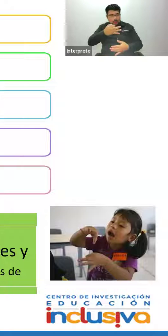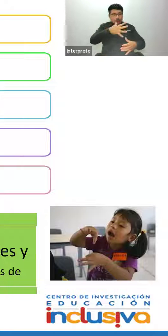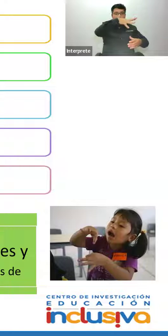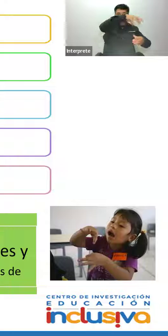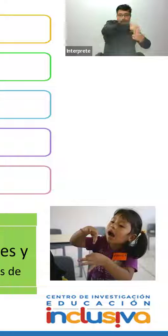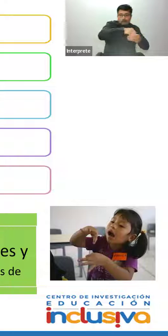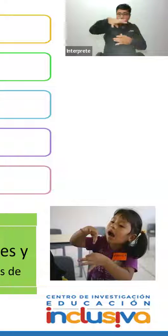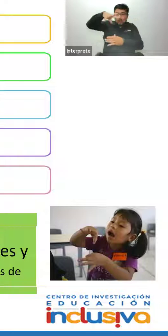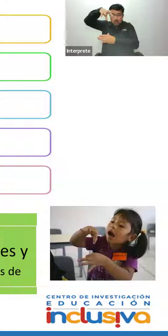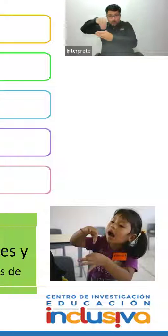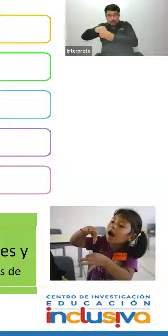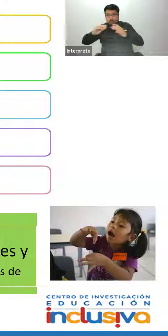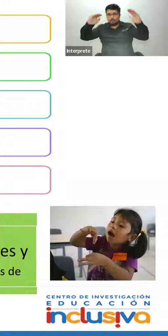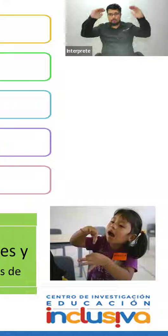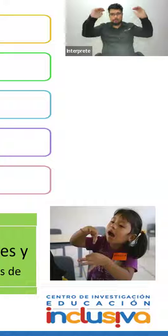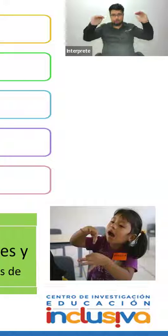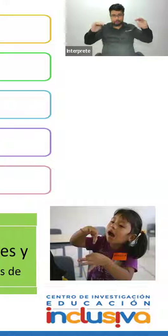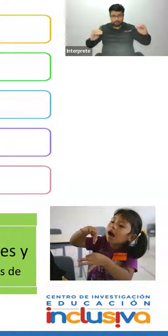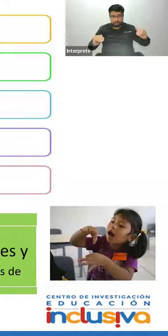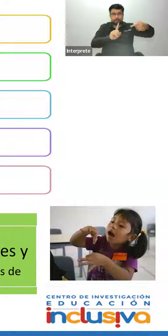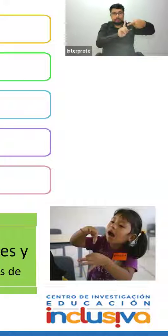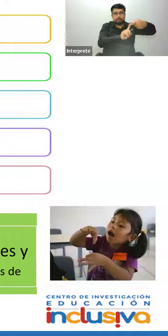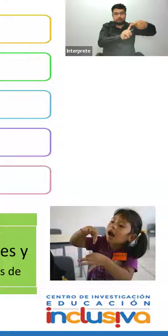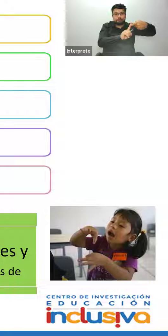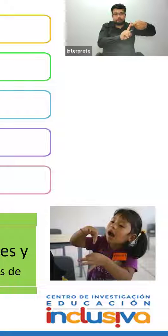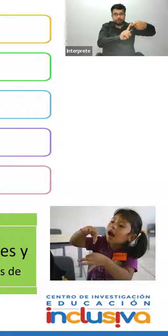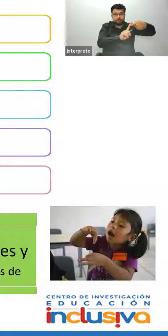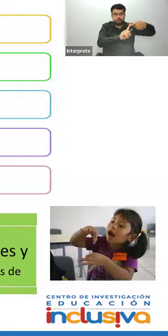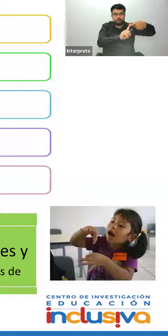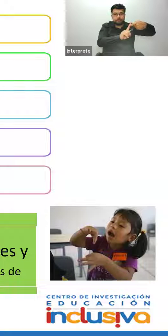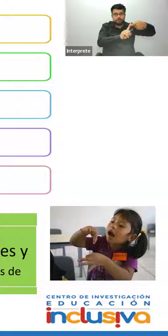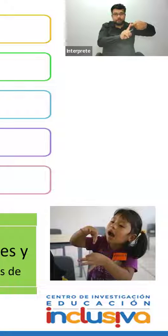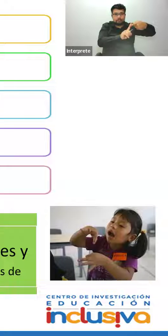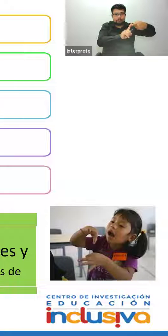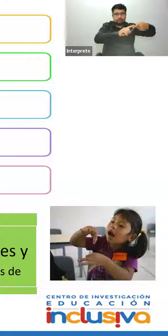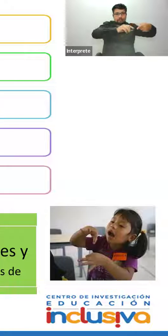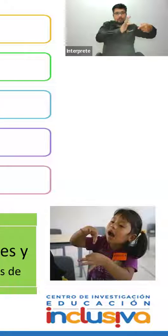que son morfológicos, que son sintácticos,